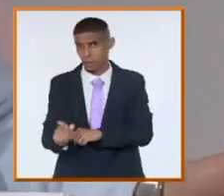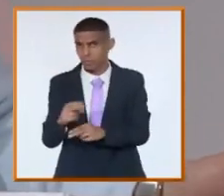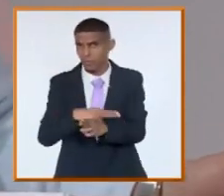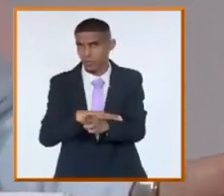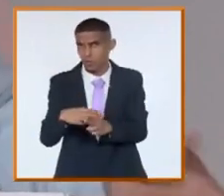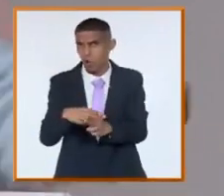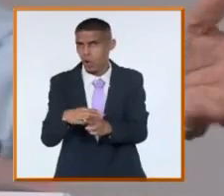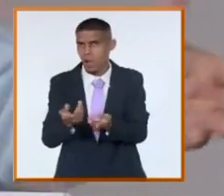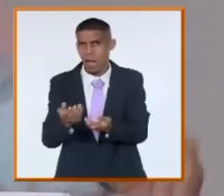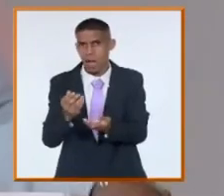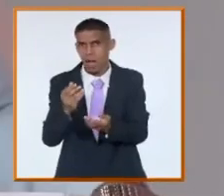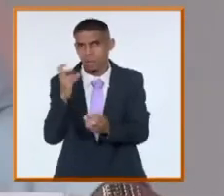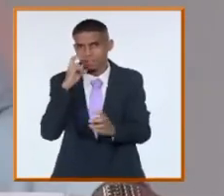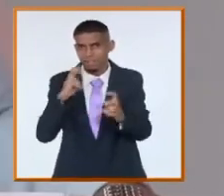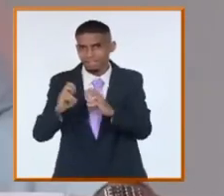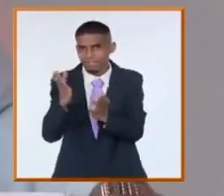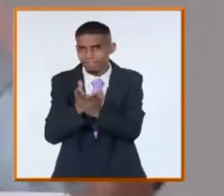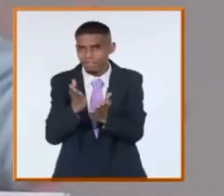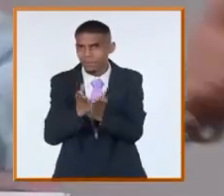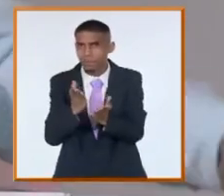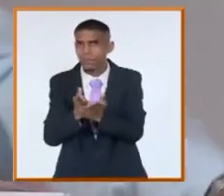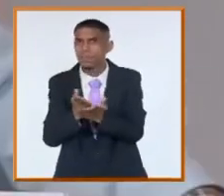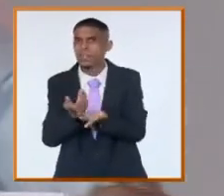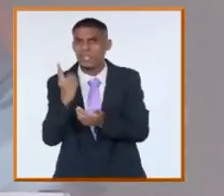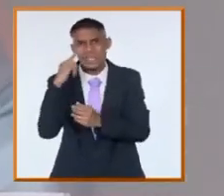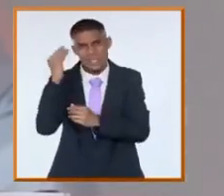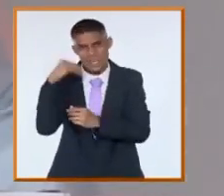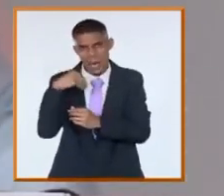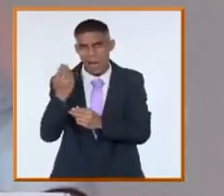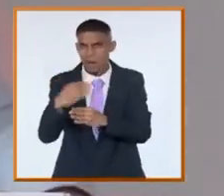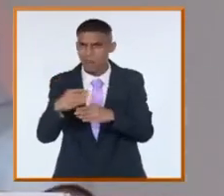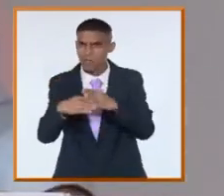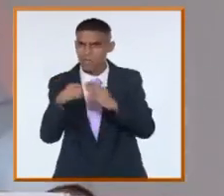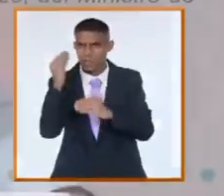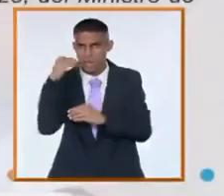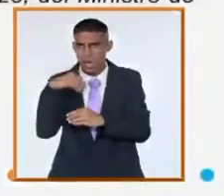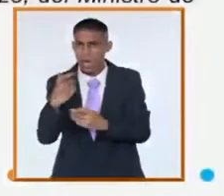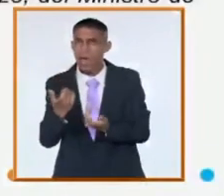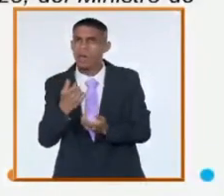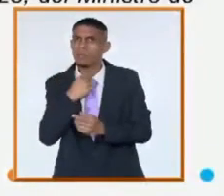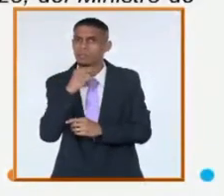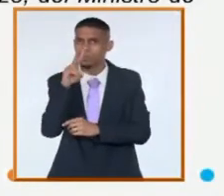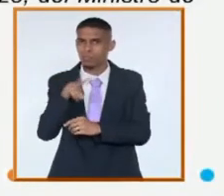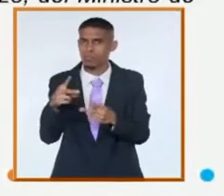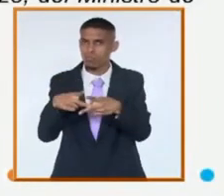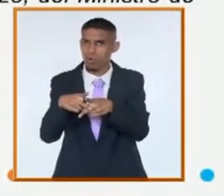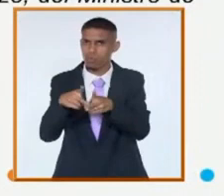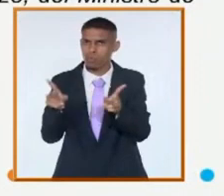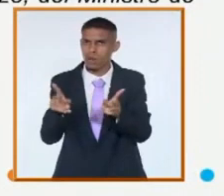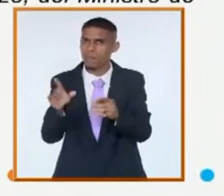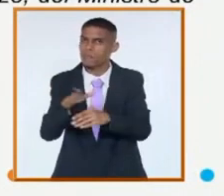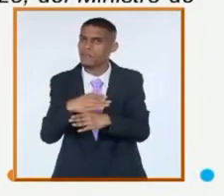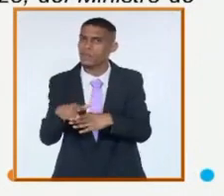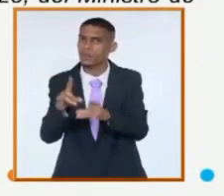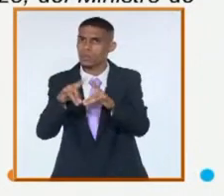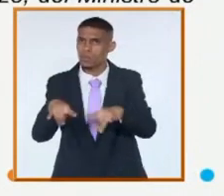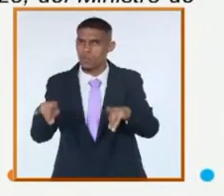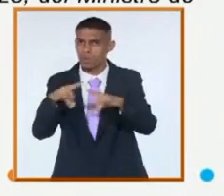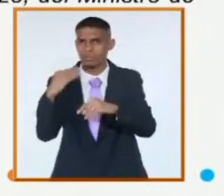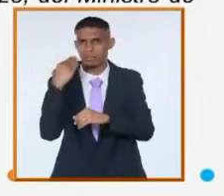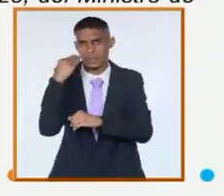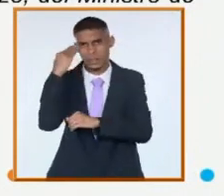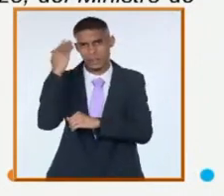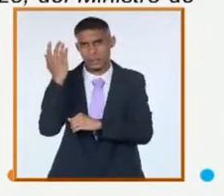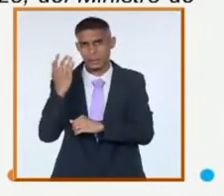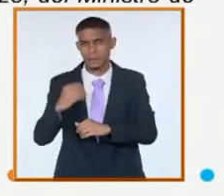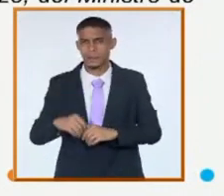de práctica en el tema de la construcción profesionales de las universidades que tienen alto nivel o